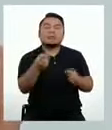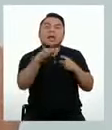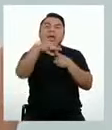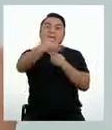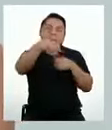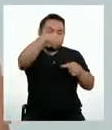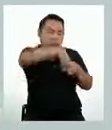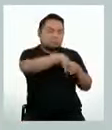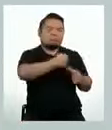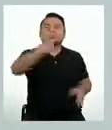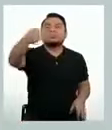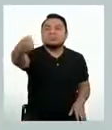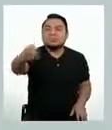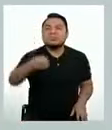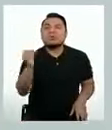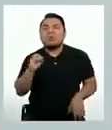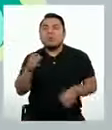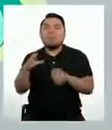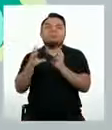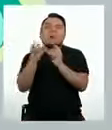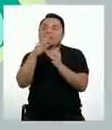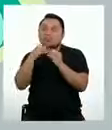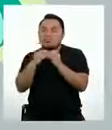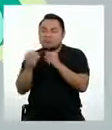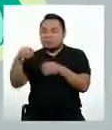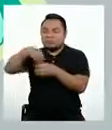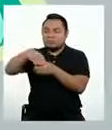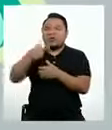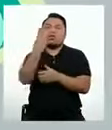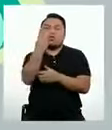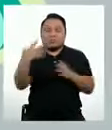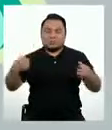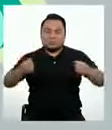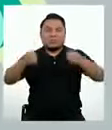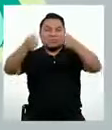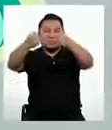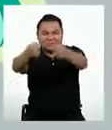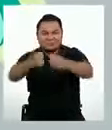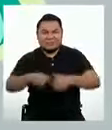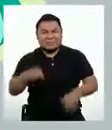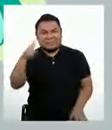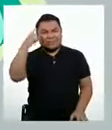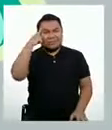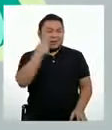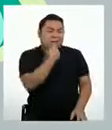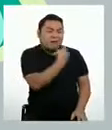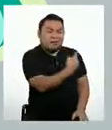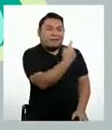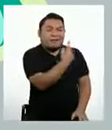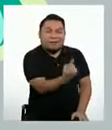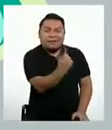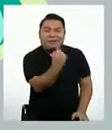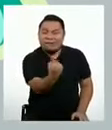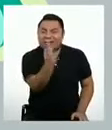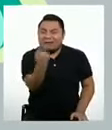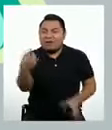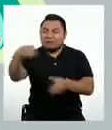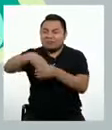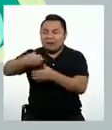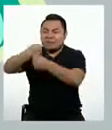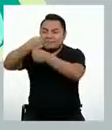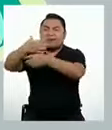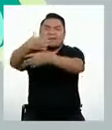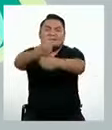plátanos en una bolsa y el aguaje en otra. Pero ¿realmente es necesario que cada cosa vaya en una bolsa plástica?